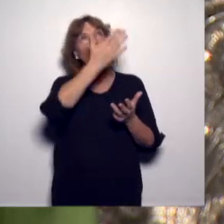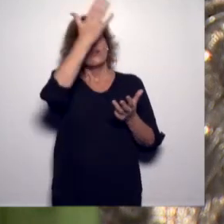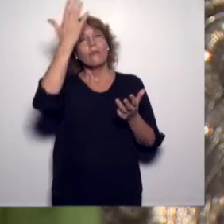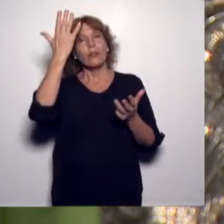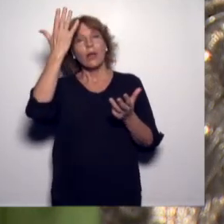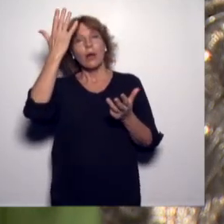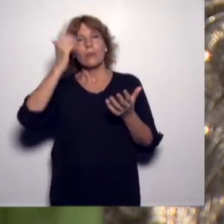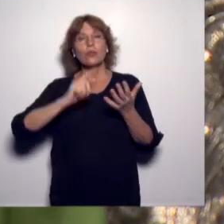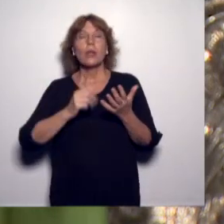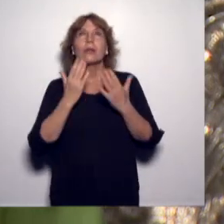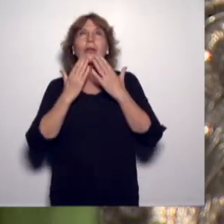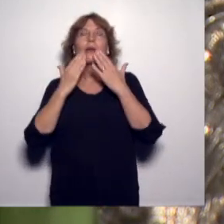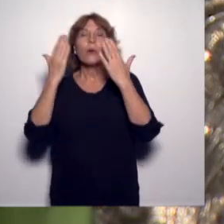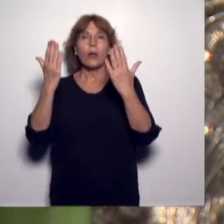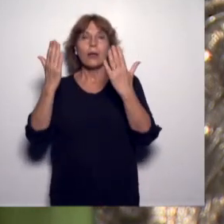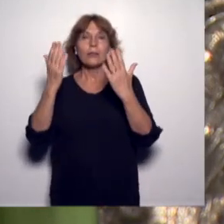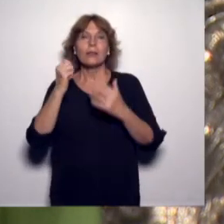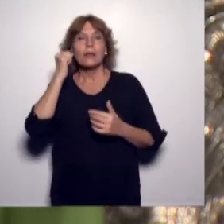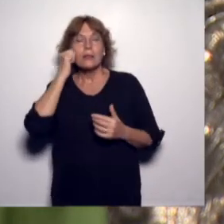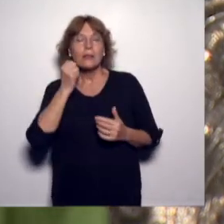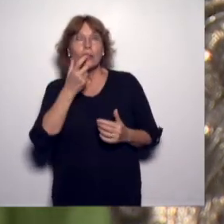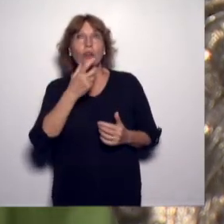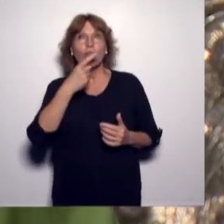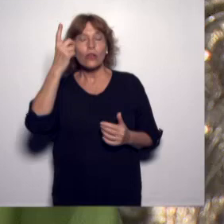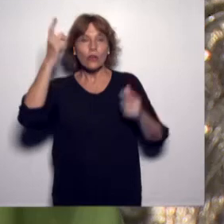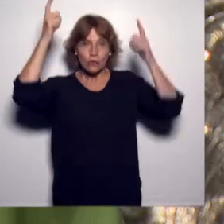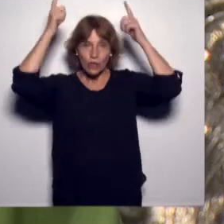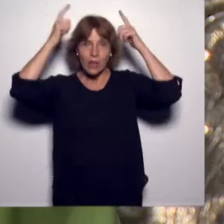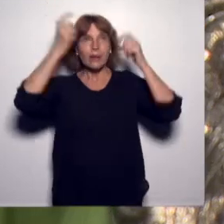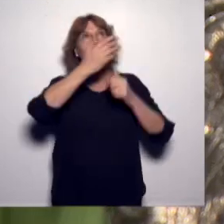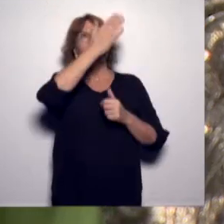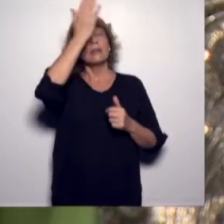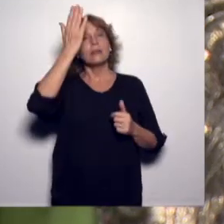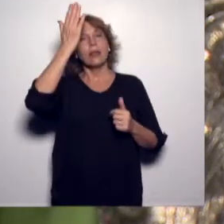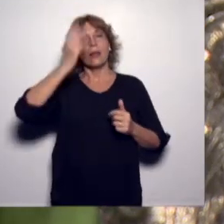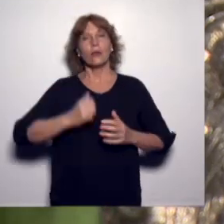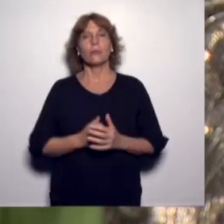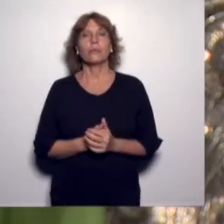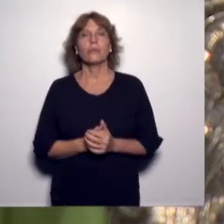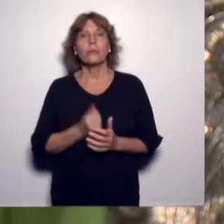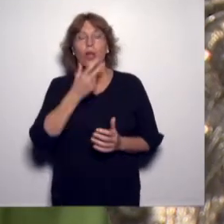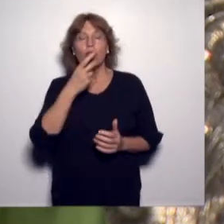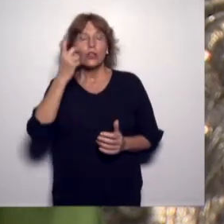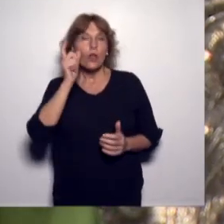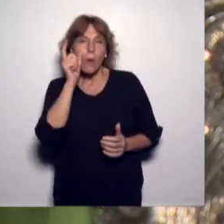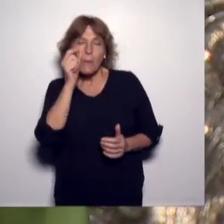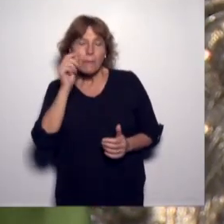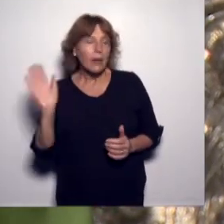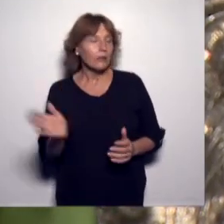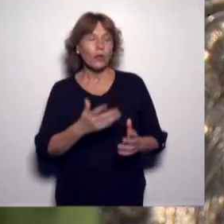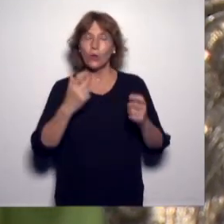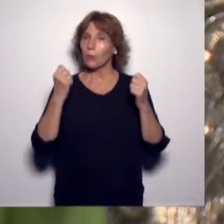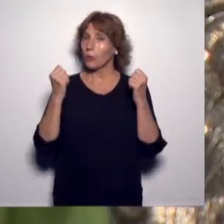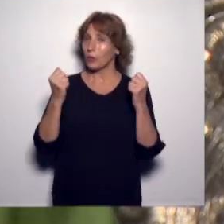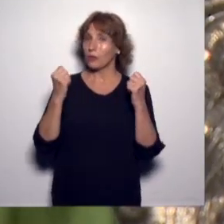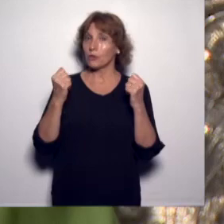te glorificamos. Te damos gracias, Señor Dios, Rey Celestial, Dios